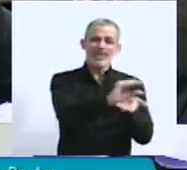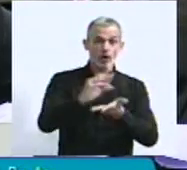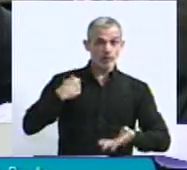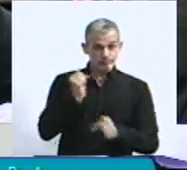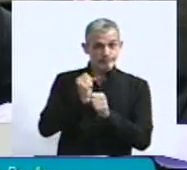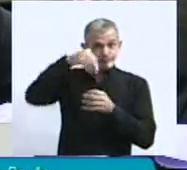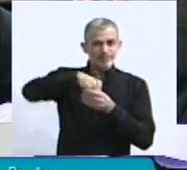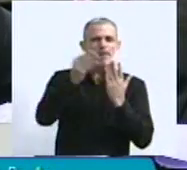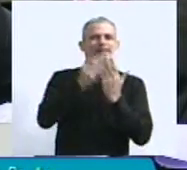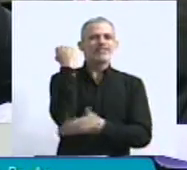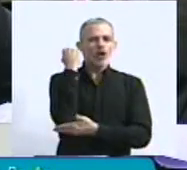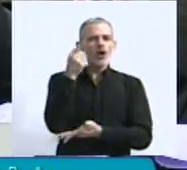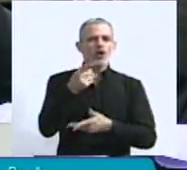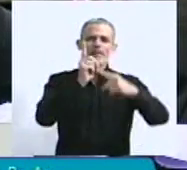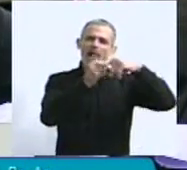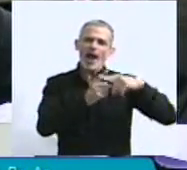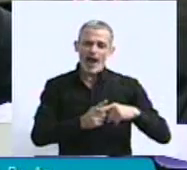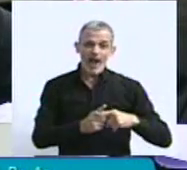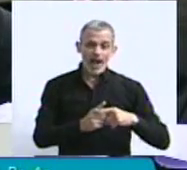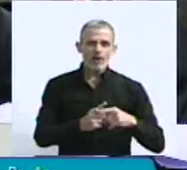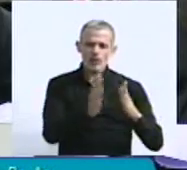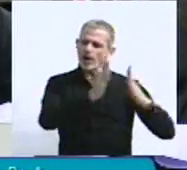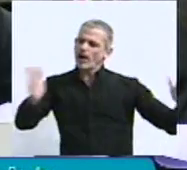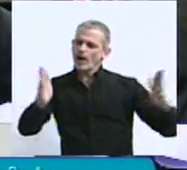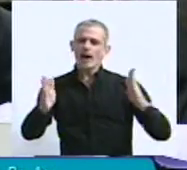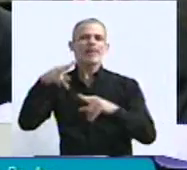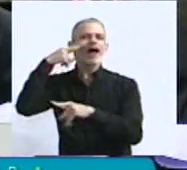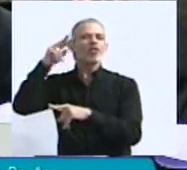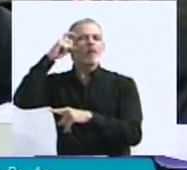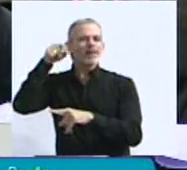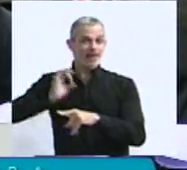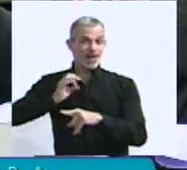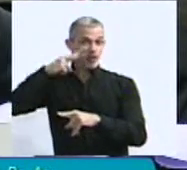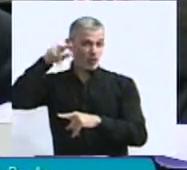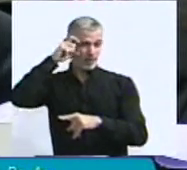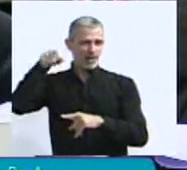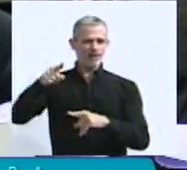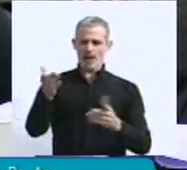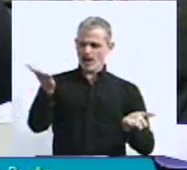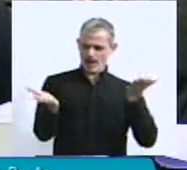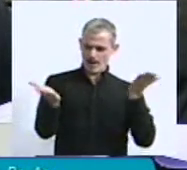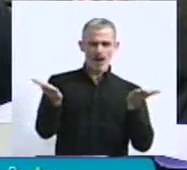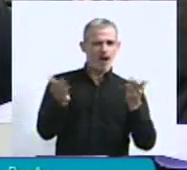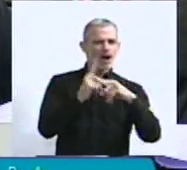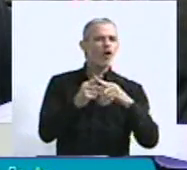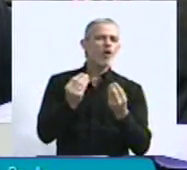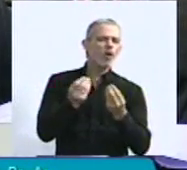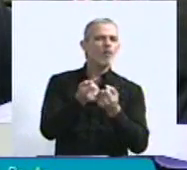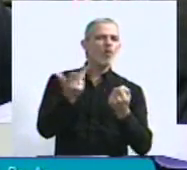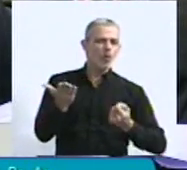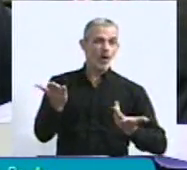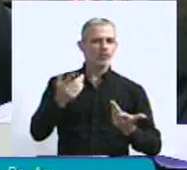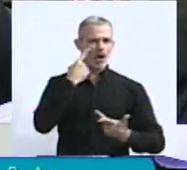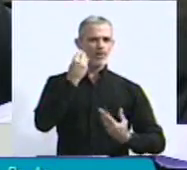Ministerio de Economía, se proyectaron para el año 2010, para tener una visión del